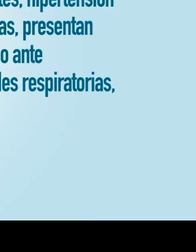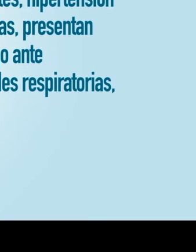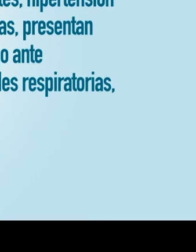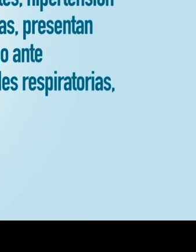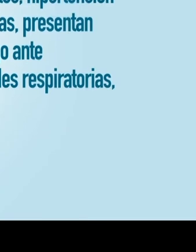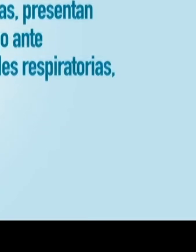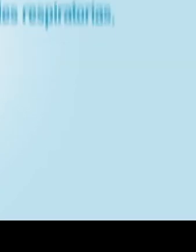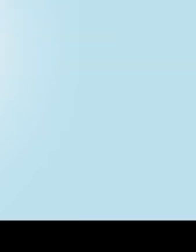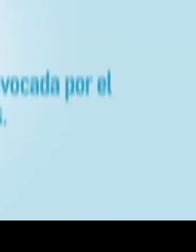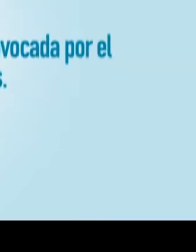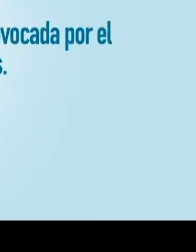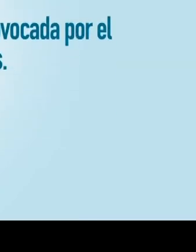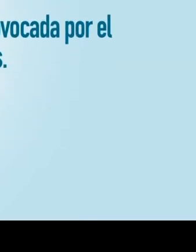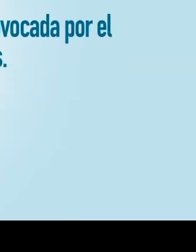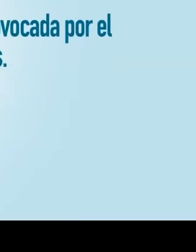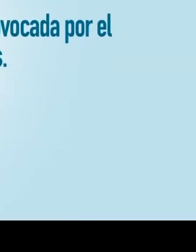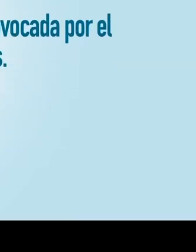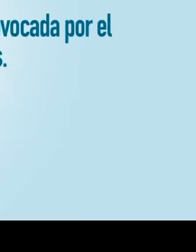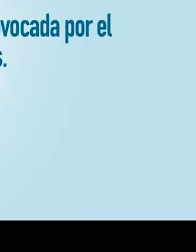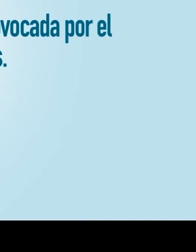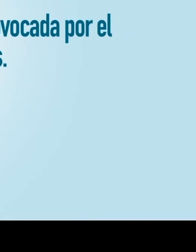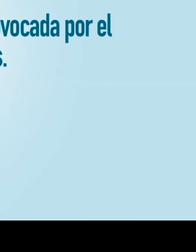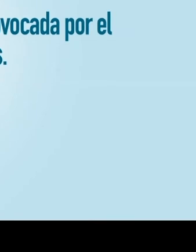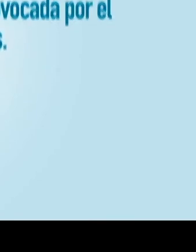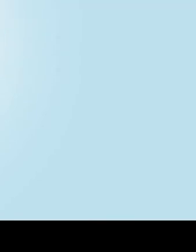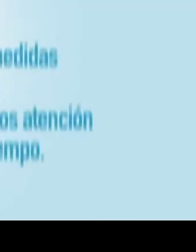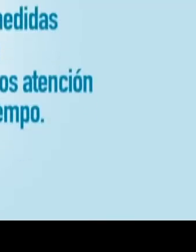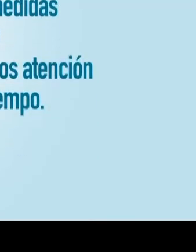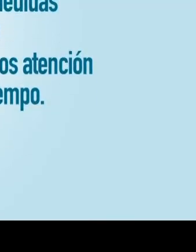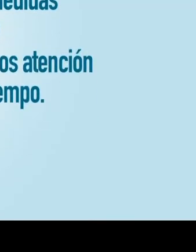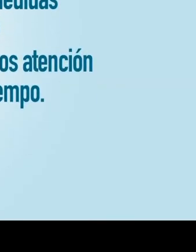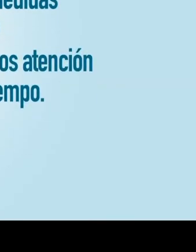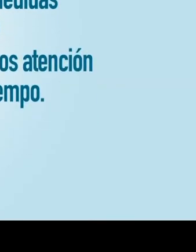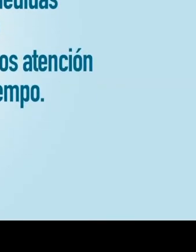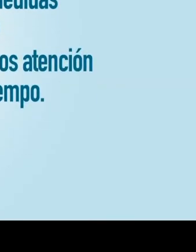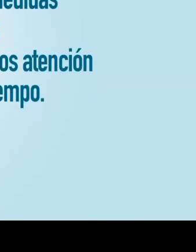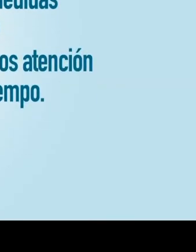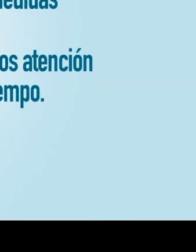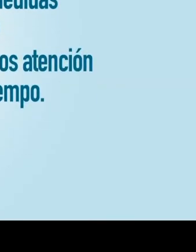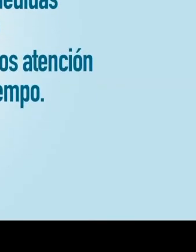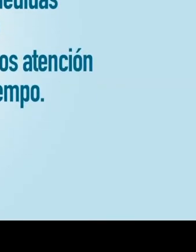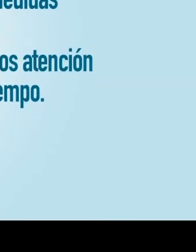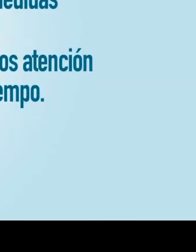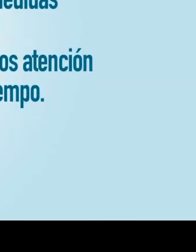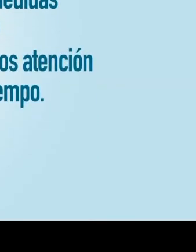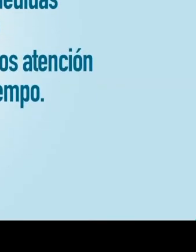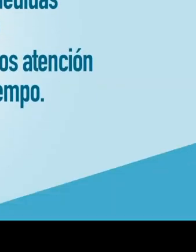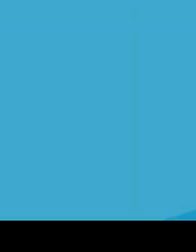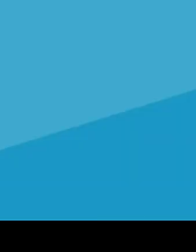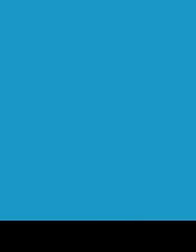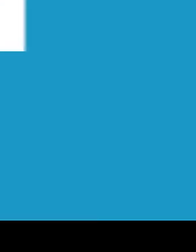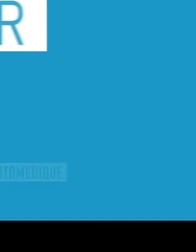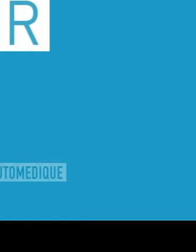ante enfermedades respiratorias, como la provocada por el coronavirus. Tomemos medidas preventivas y procuremos atención médica